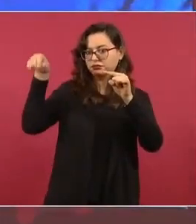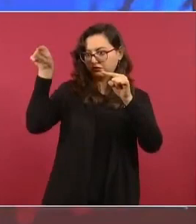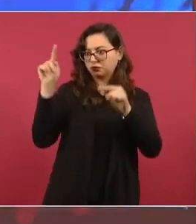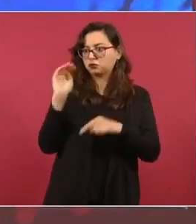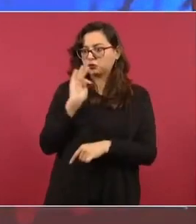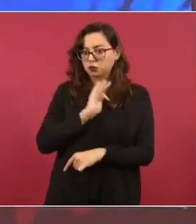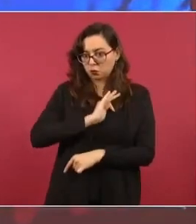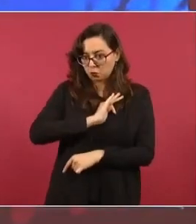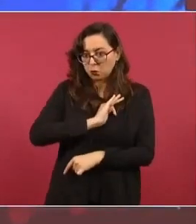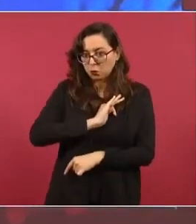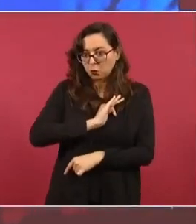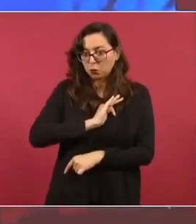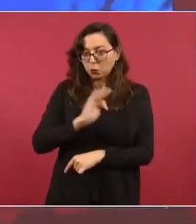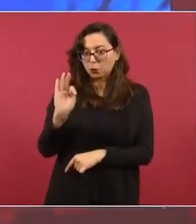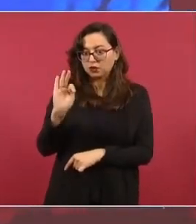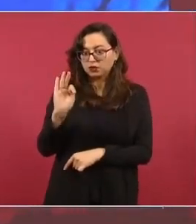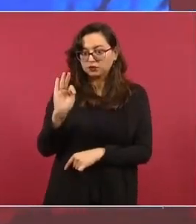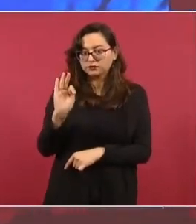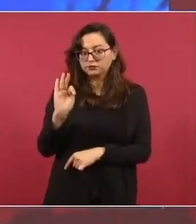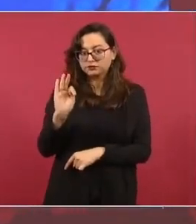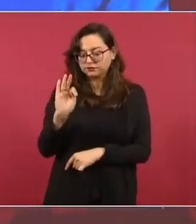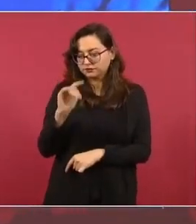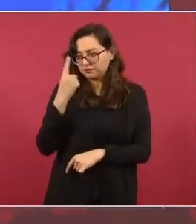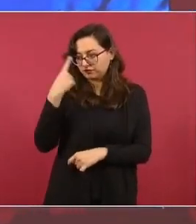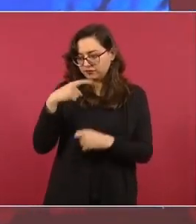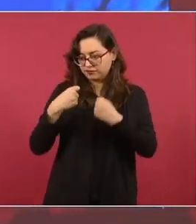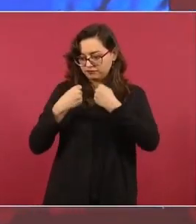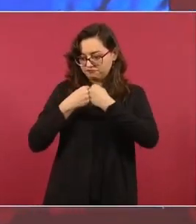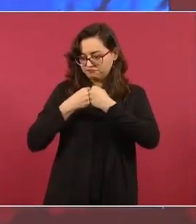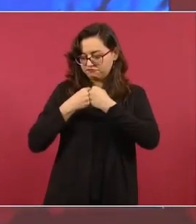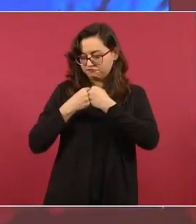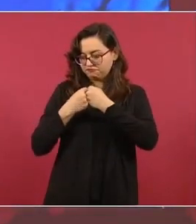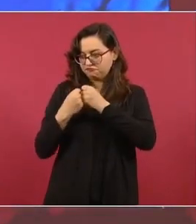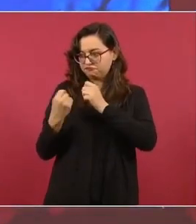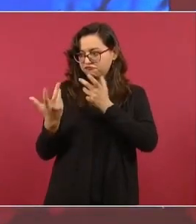y es la línea divisoria y es recta.